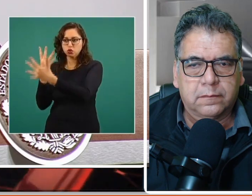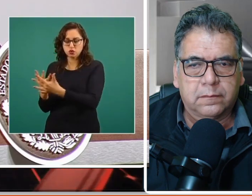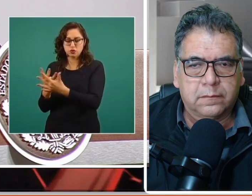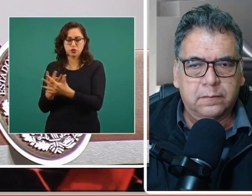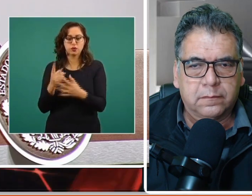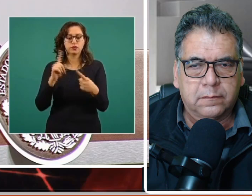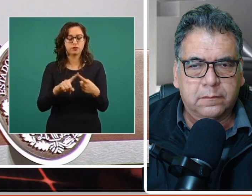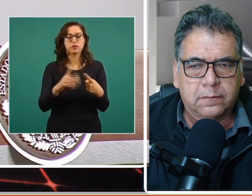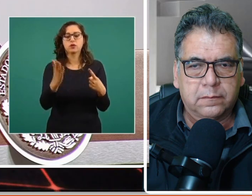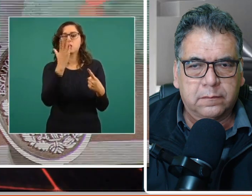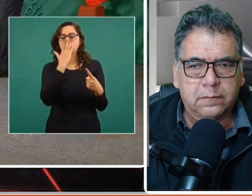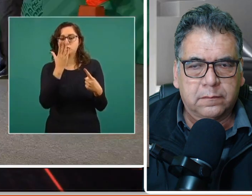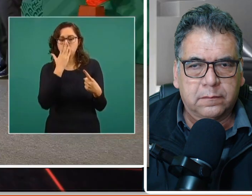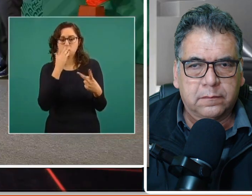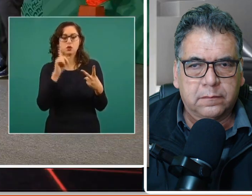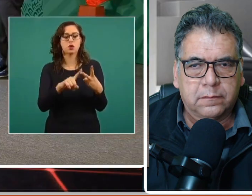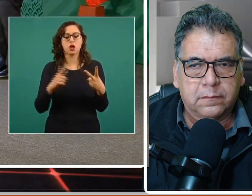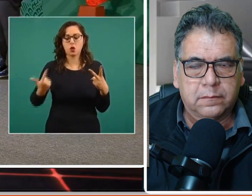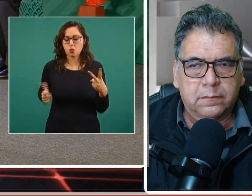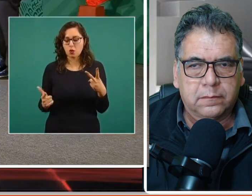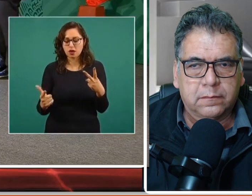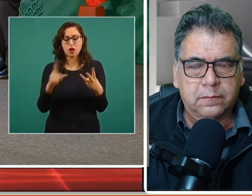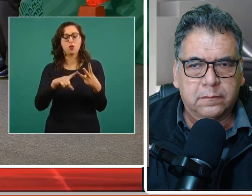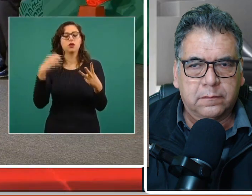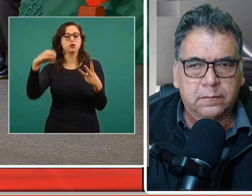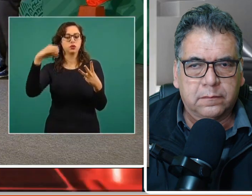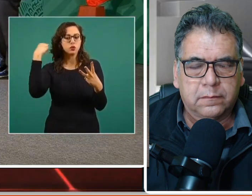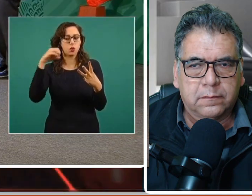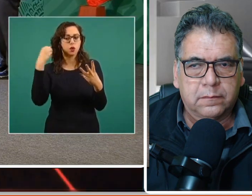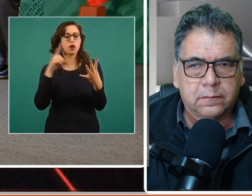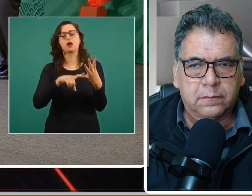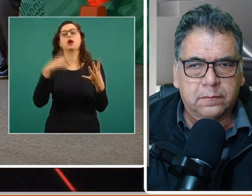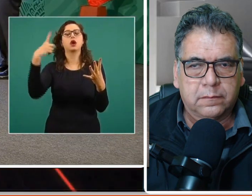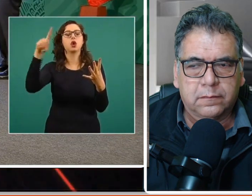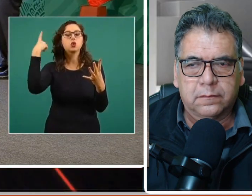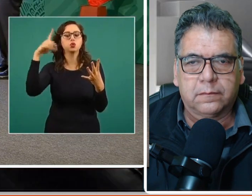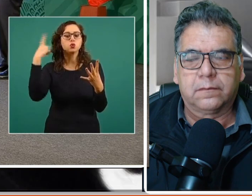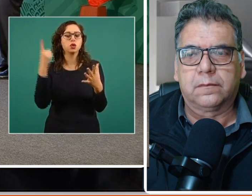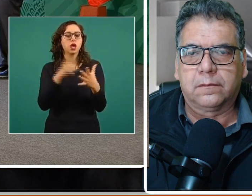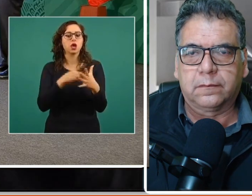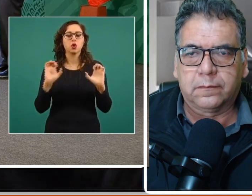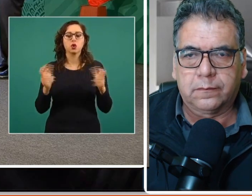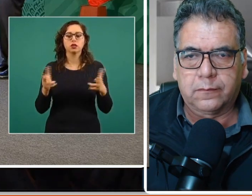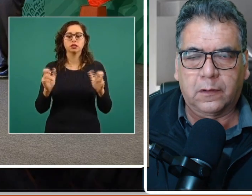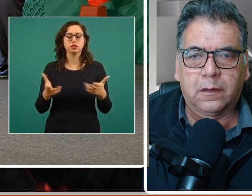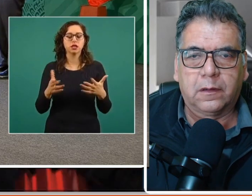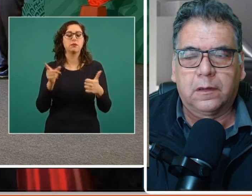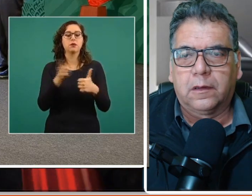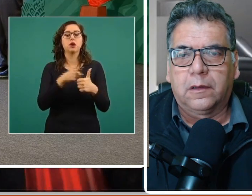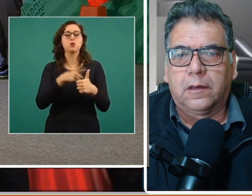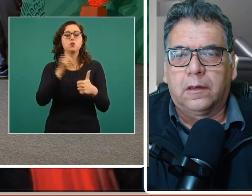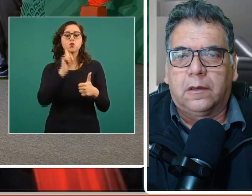en Sonora, uno en Guanajuato, otro en Oaxaca, en Durango, en Chiapas, el femenil de